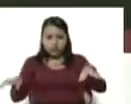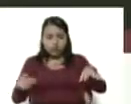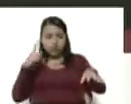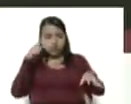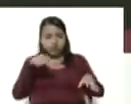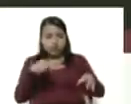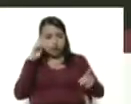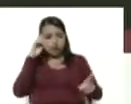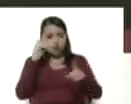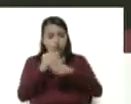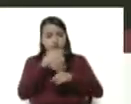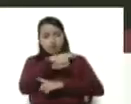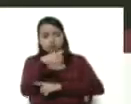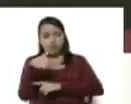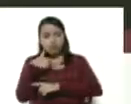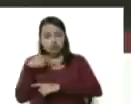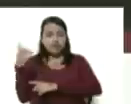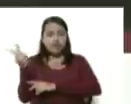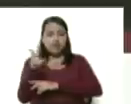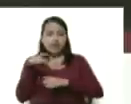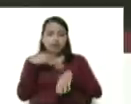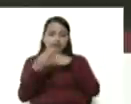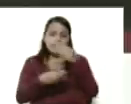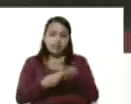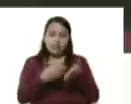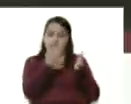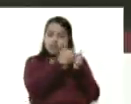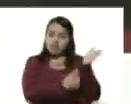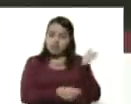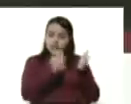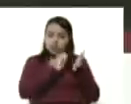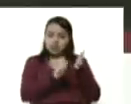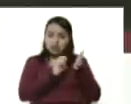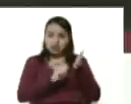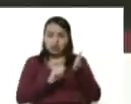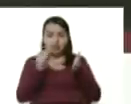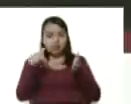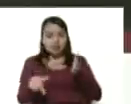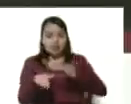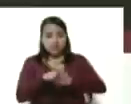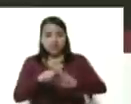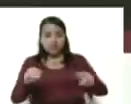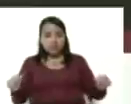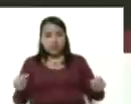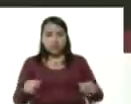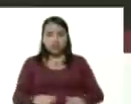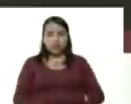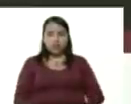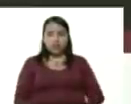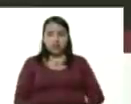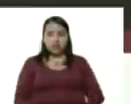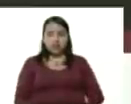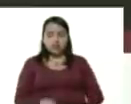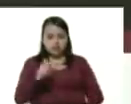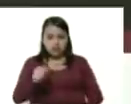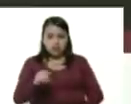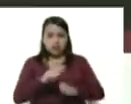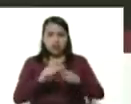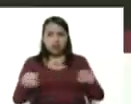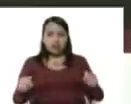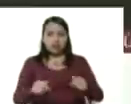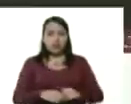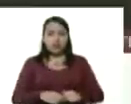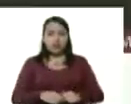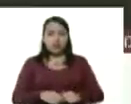Nosotros los venezolanos heredamos ese territorio. Y ese territorio en ese territorio, el